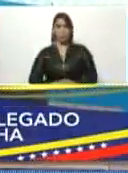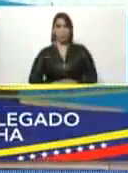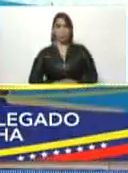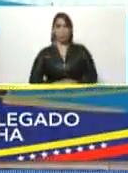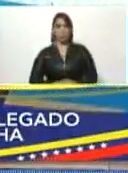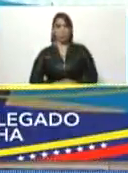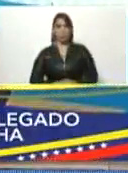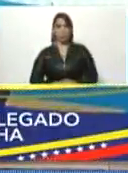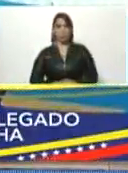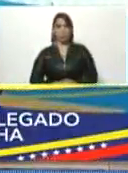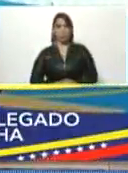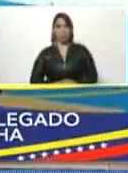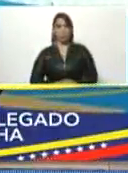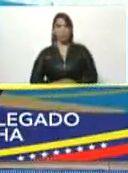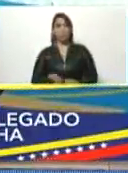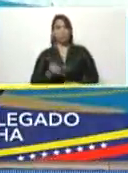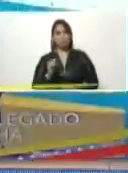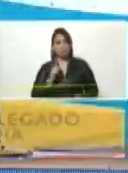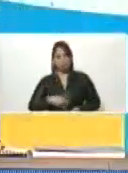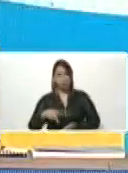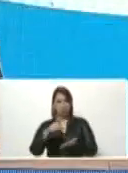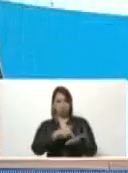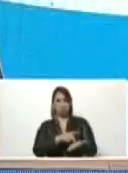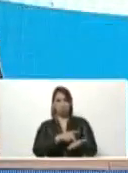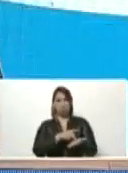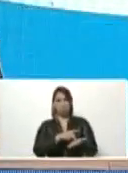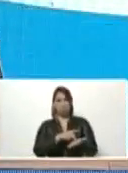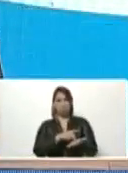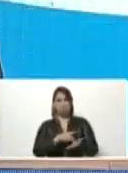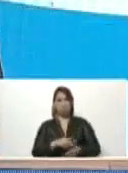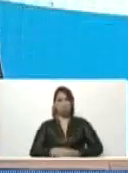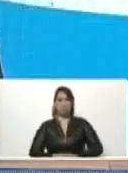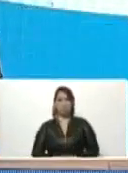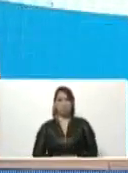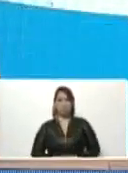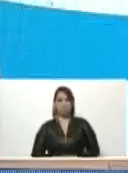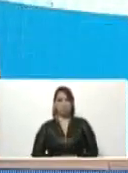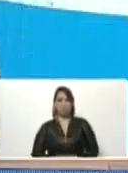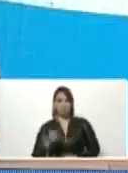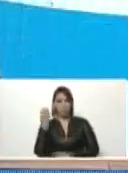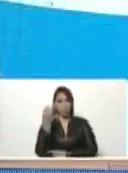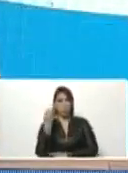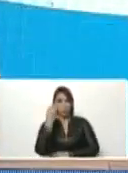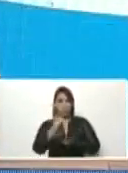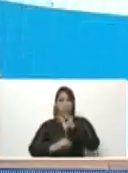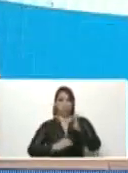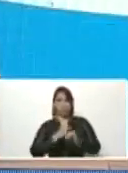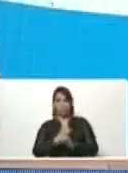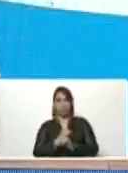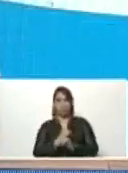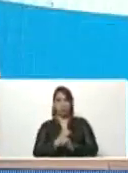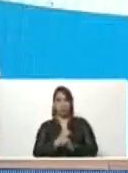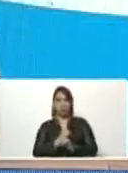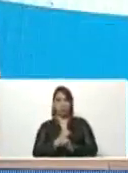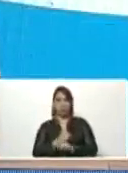que están presentes en este coloquio internacional